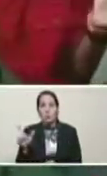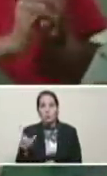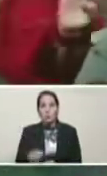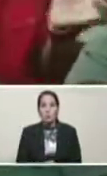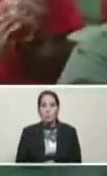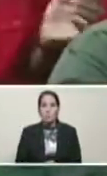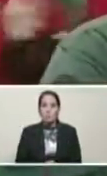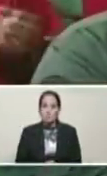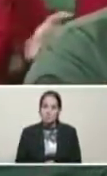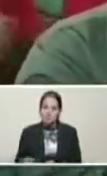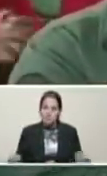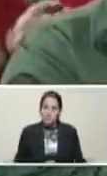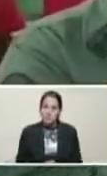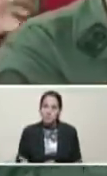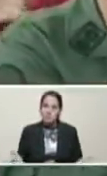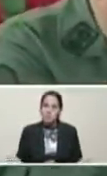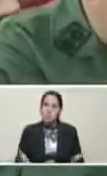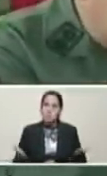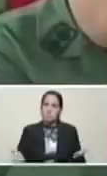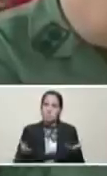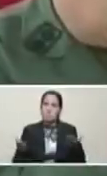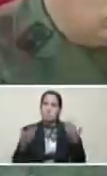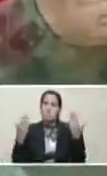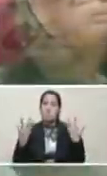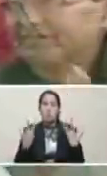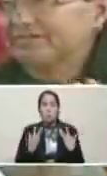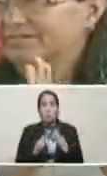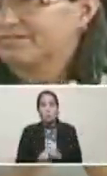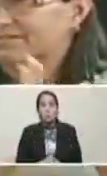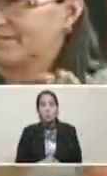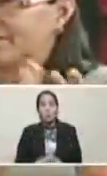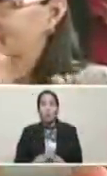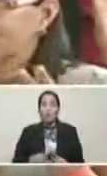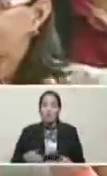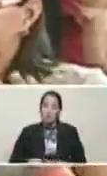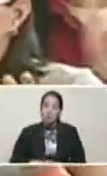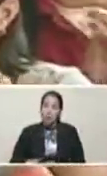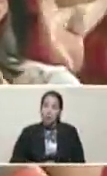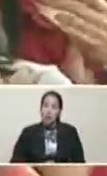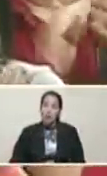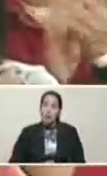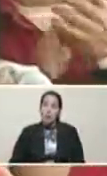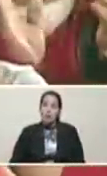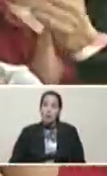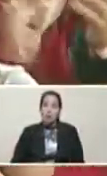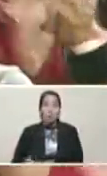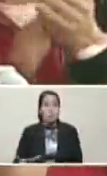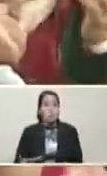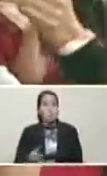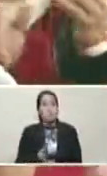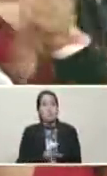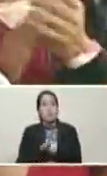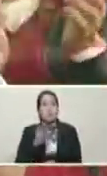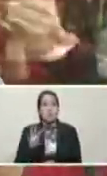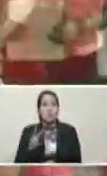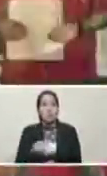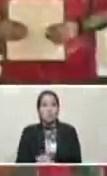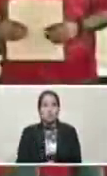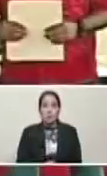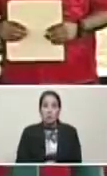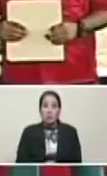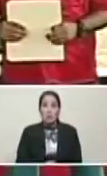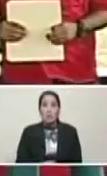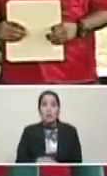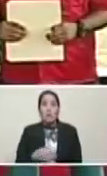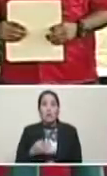para echar a andar con mucha fuerza el motor agroalimentario 34.000 hectáreas